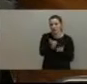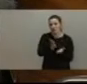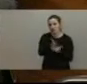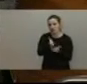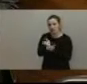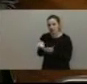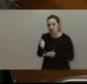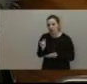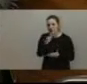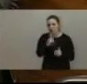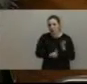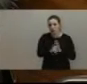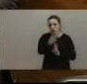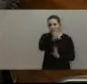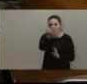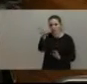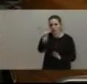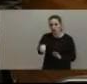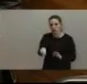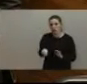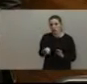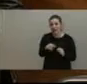desarrollo de los países y regiones,